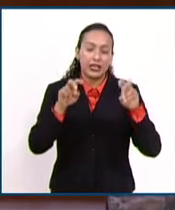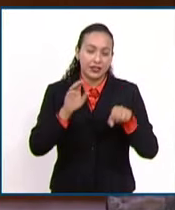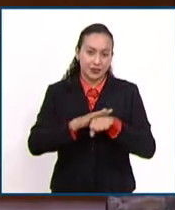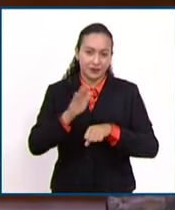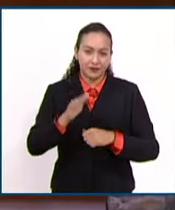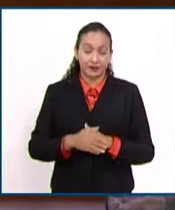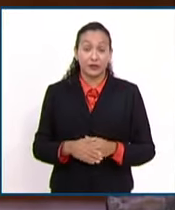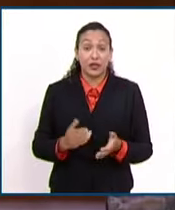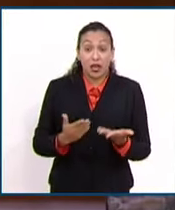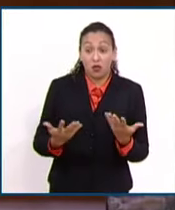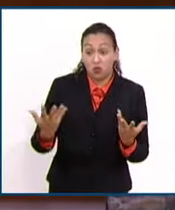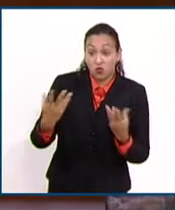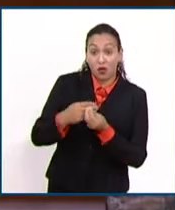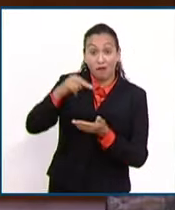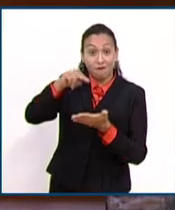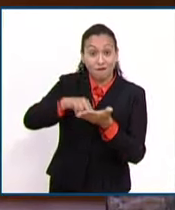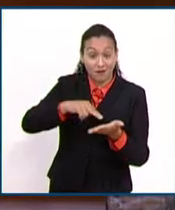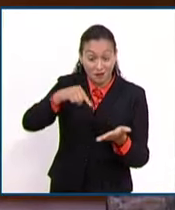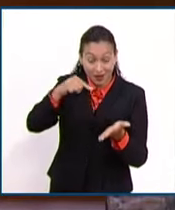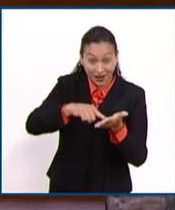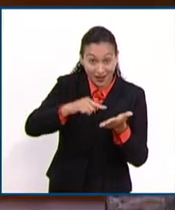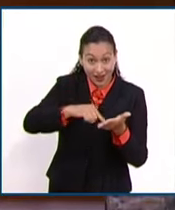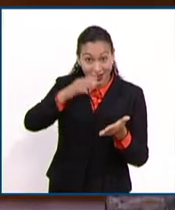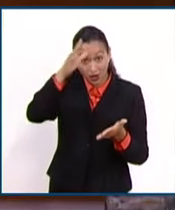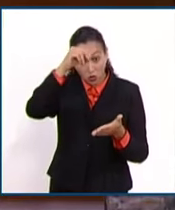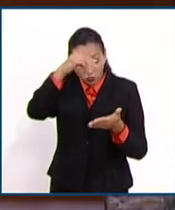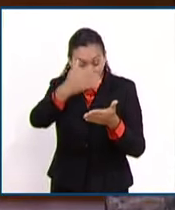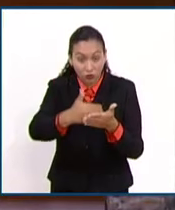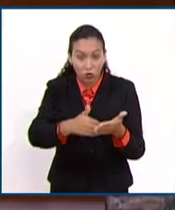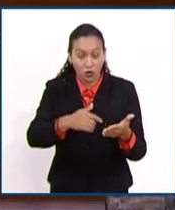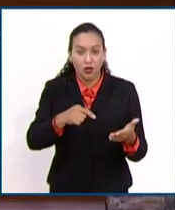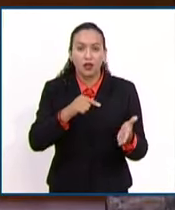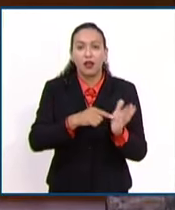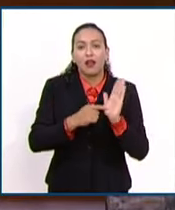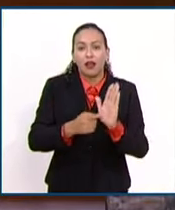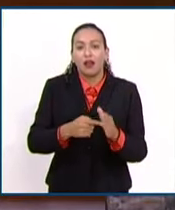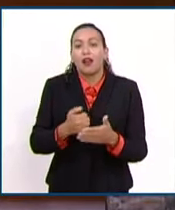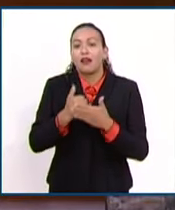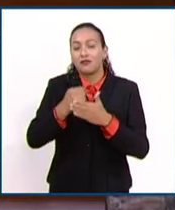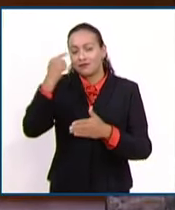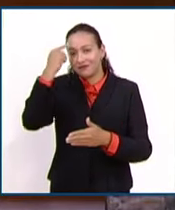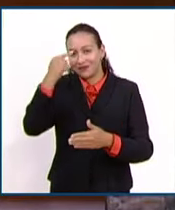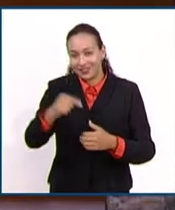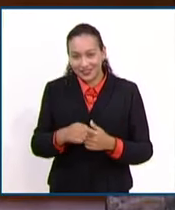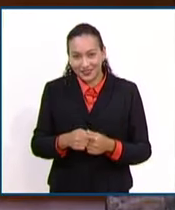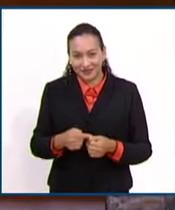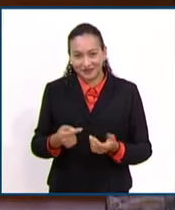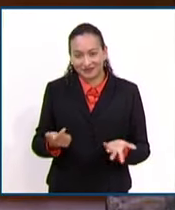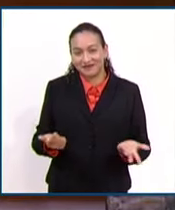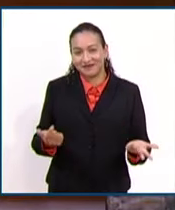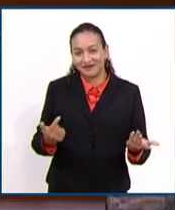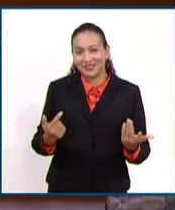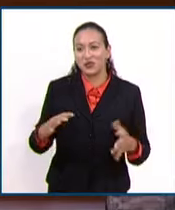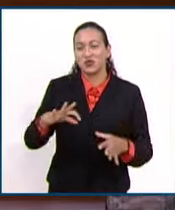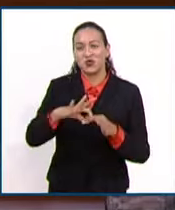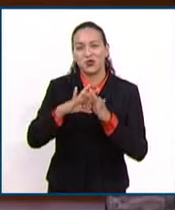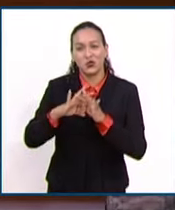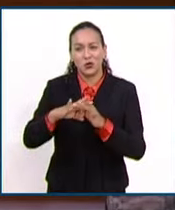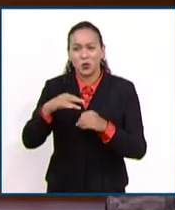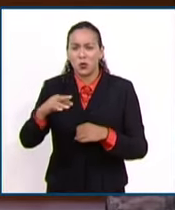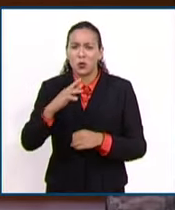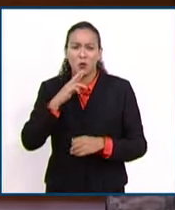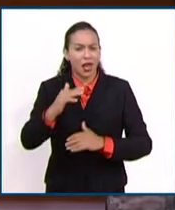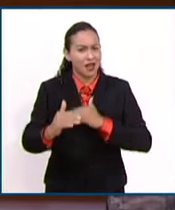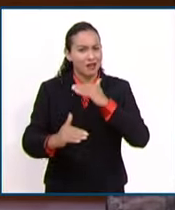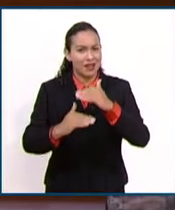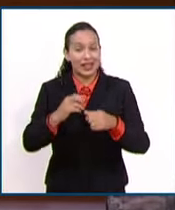la firma el día de hoy del convenio, pues permite seguir en esta relación que madura con los años y bueno, pues